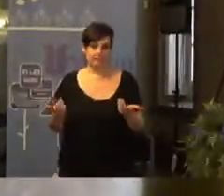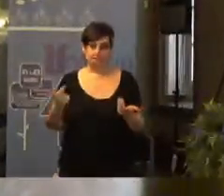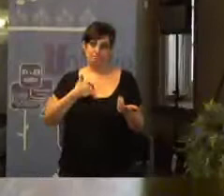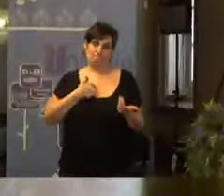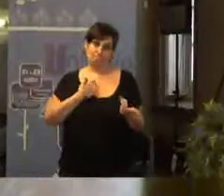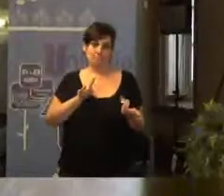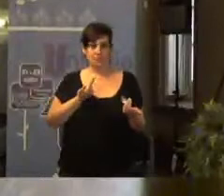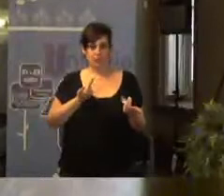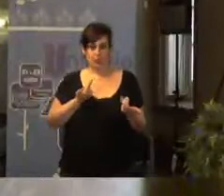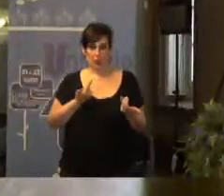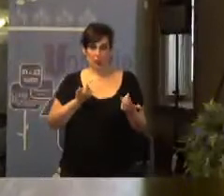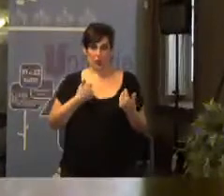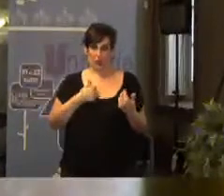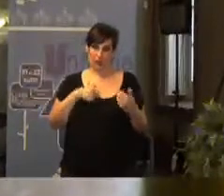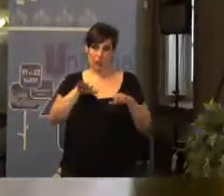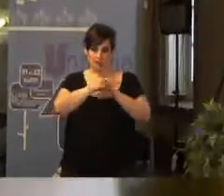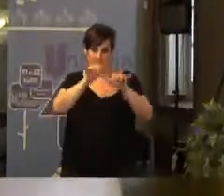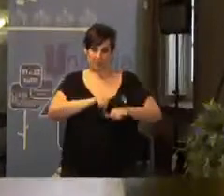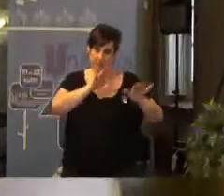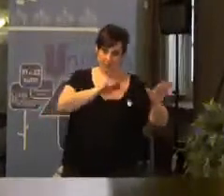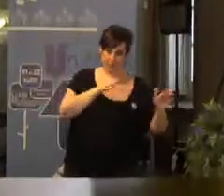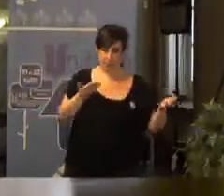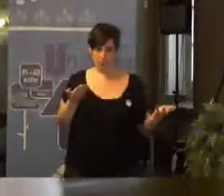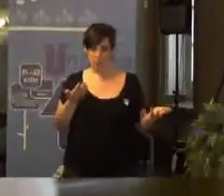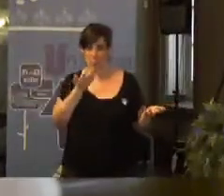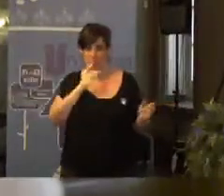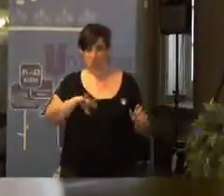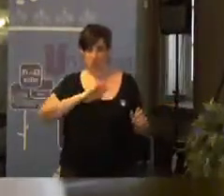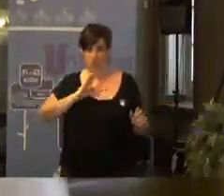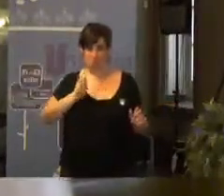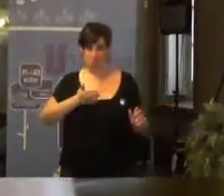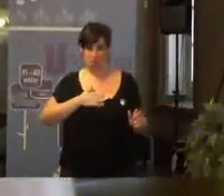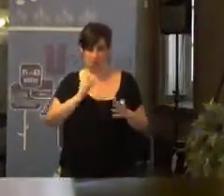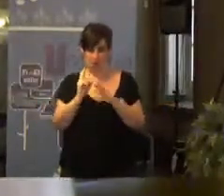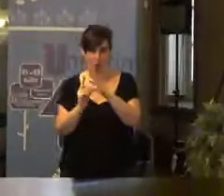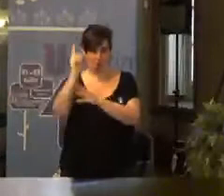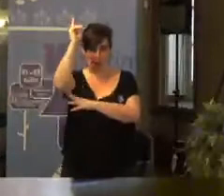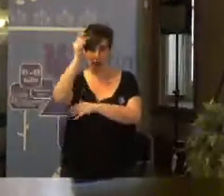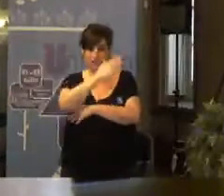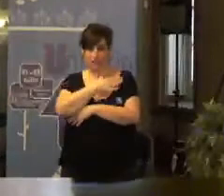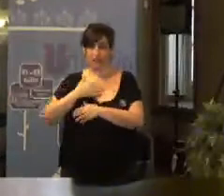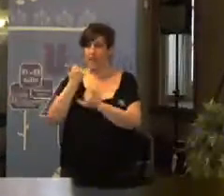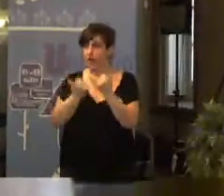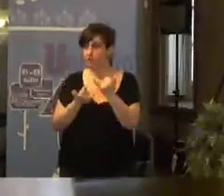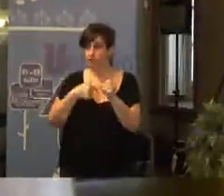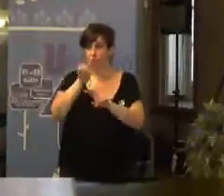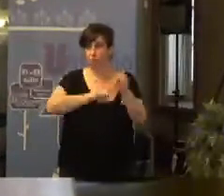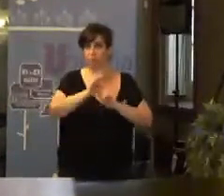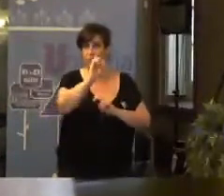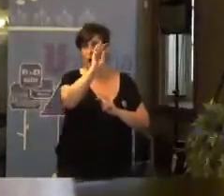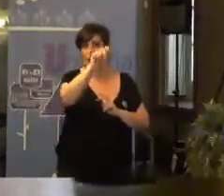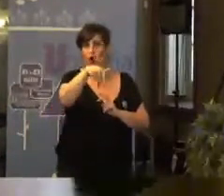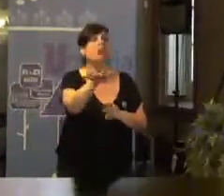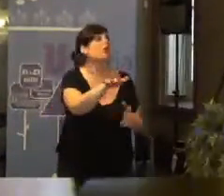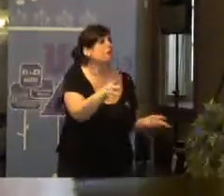pacifista na miña casa. Si mañán ven alguén con un misil e me di que vai caer sobre Vigo, digo, onde está a OTAN, por favor? Digo eu,